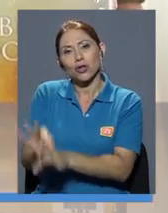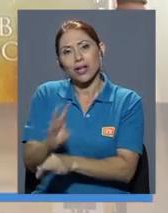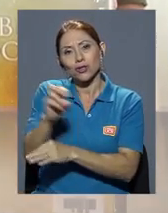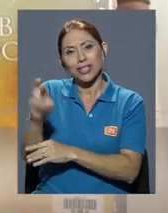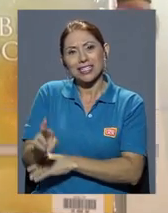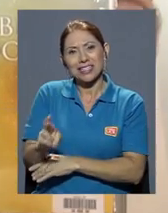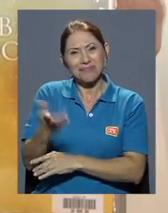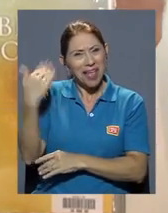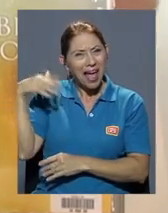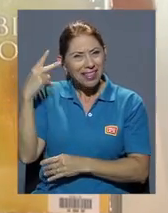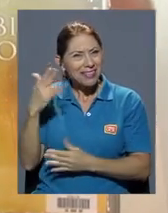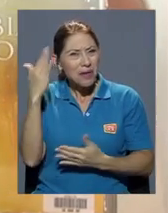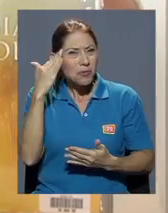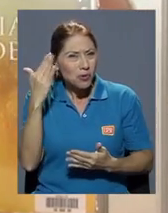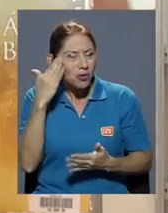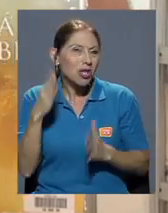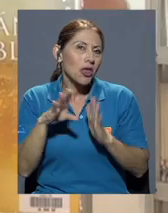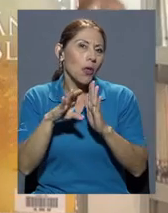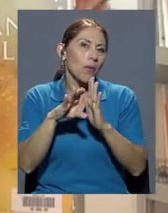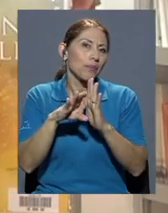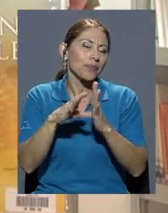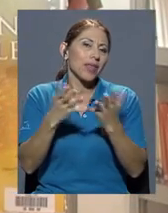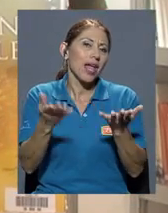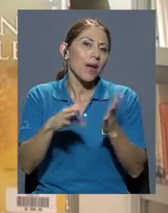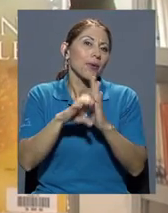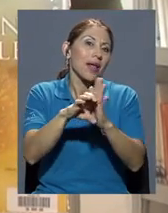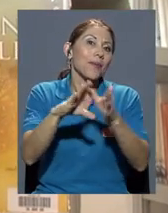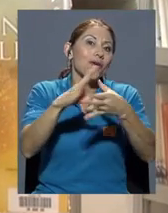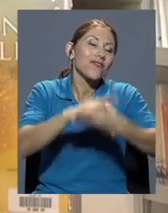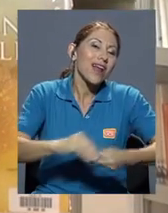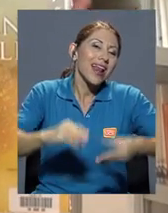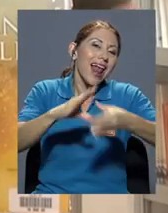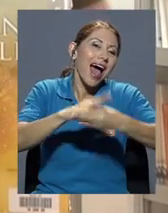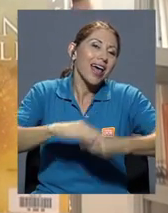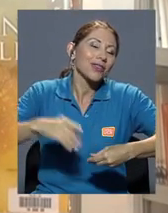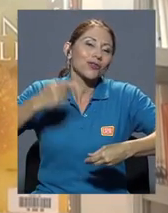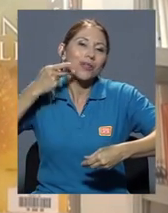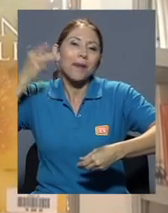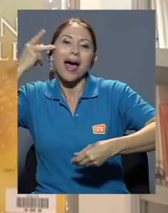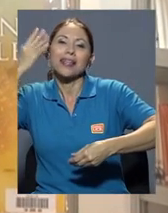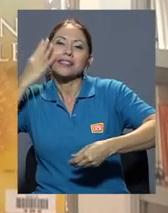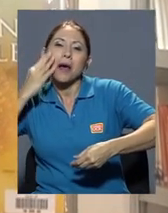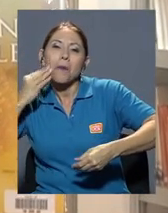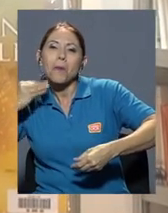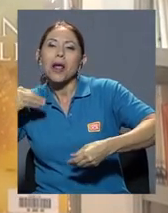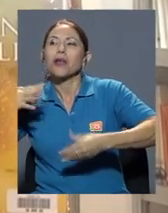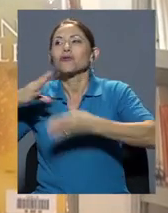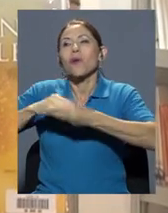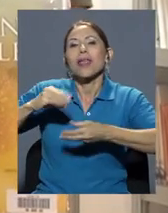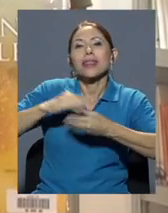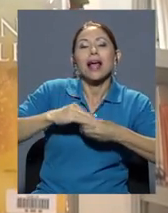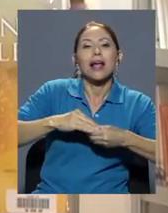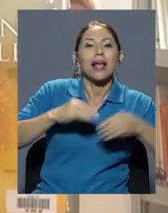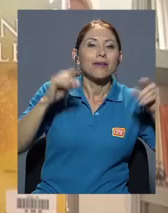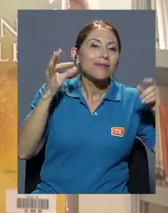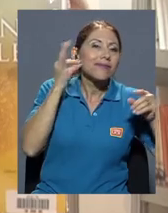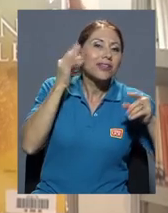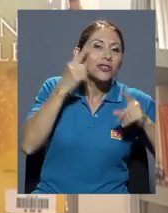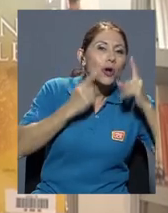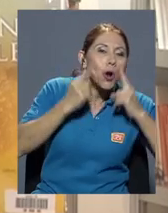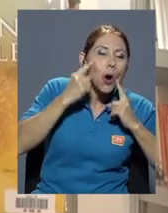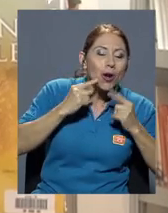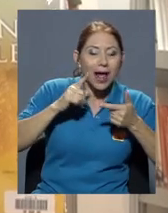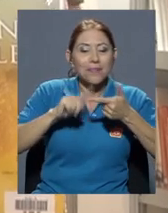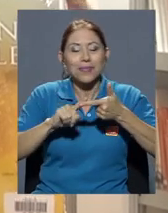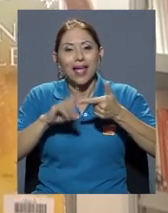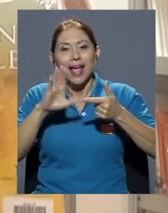hemos conocido por los relatos de nuestros padres y abuelos, como La Llorona, El Cadejos, La Carreta